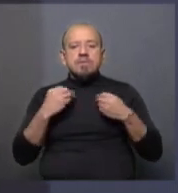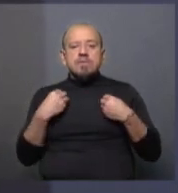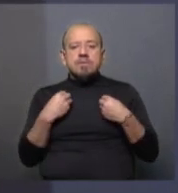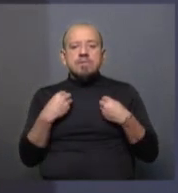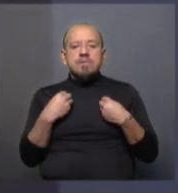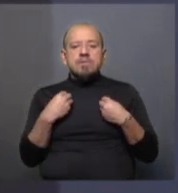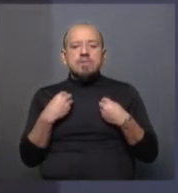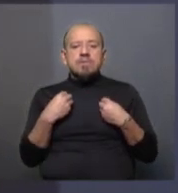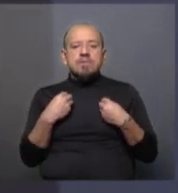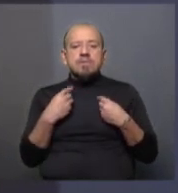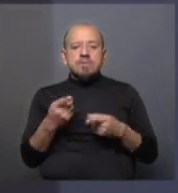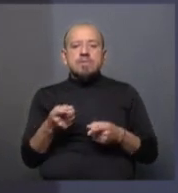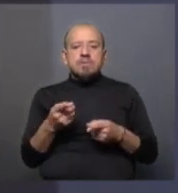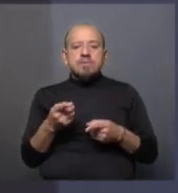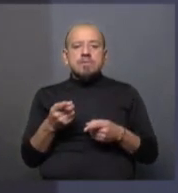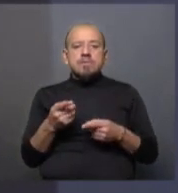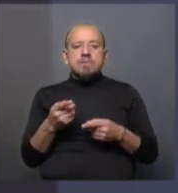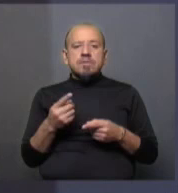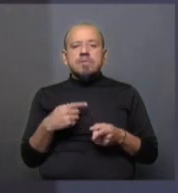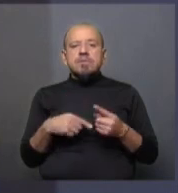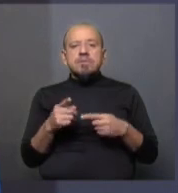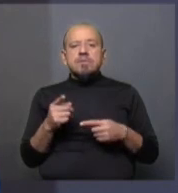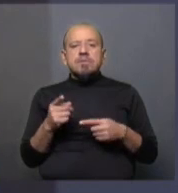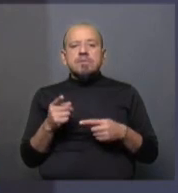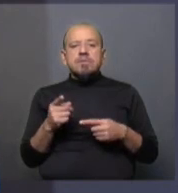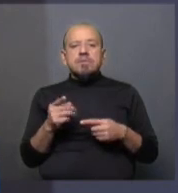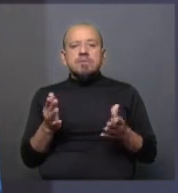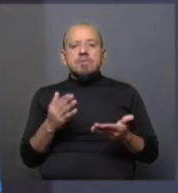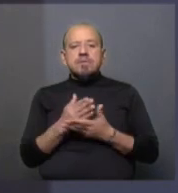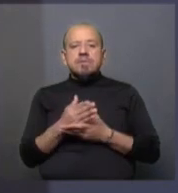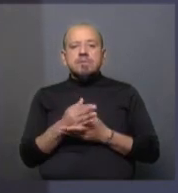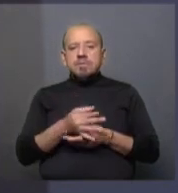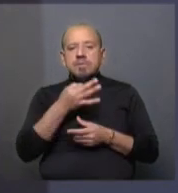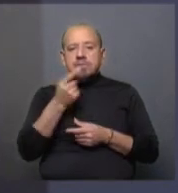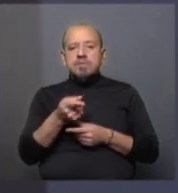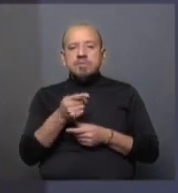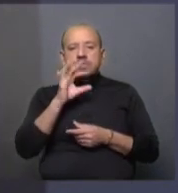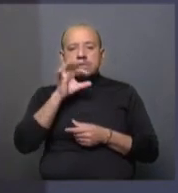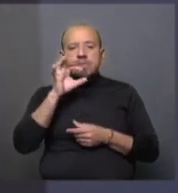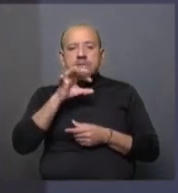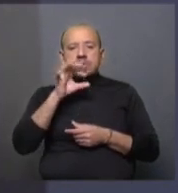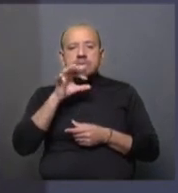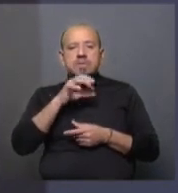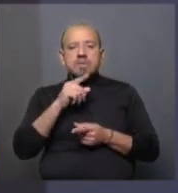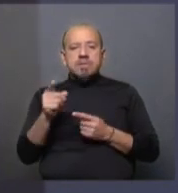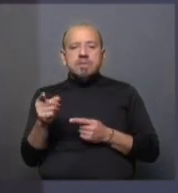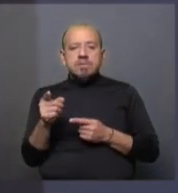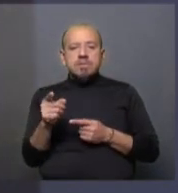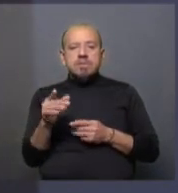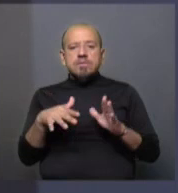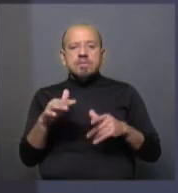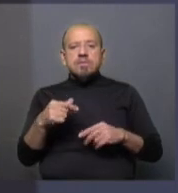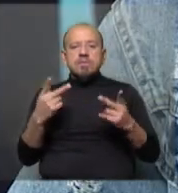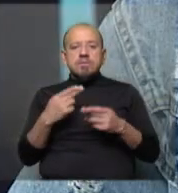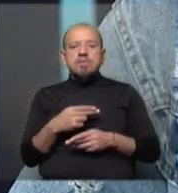me encerraba ahí especie estudio de grabación y siempre decía luchando con los perros de los vecinos y los míos que y a veces tenía que